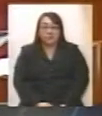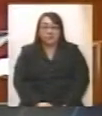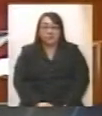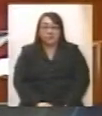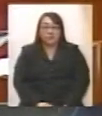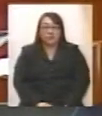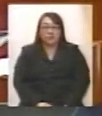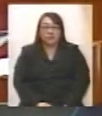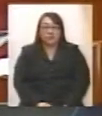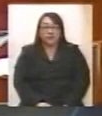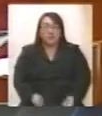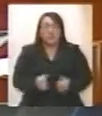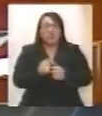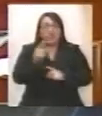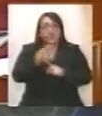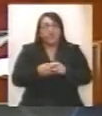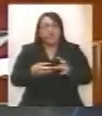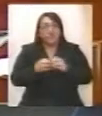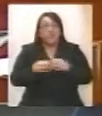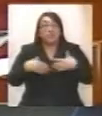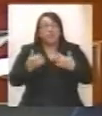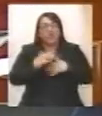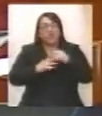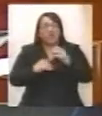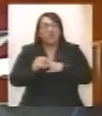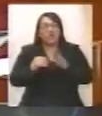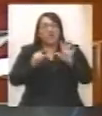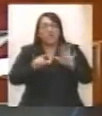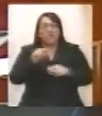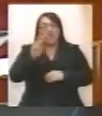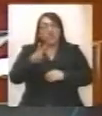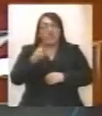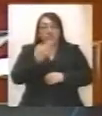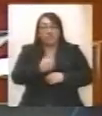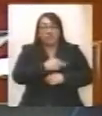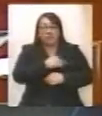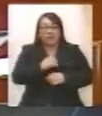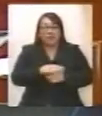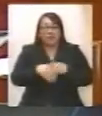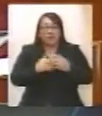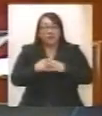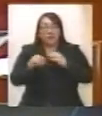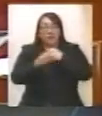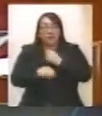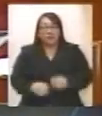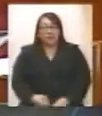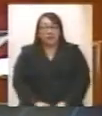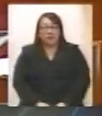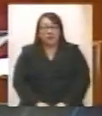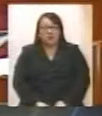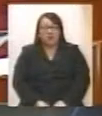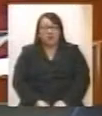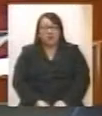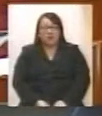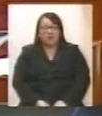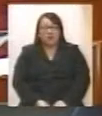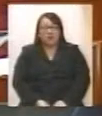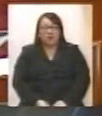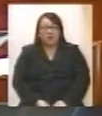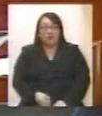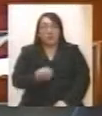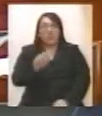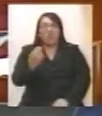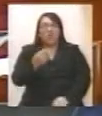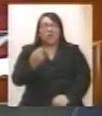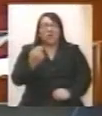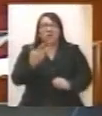Con dicha suma, se pudo haber construido 72 hospitales en todo el país, o 360